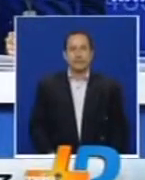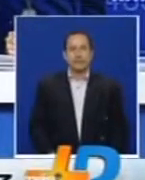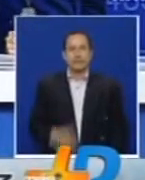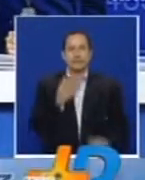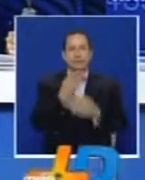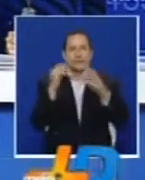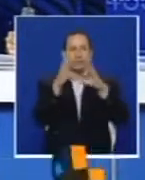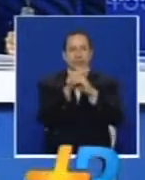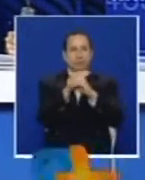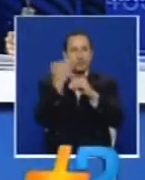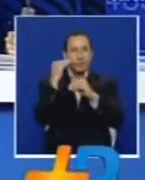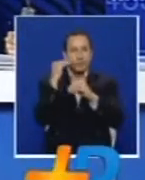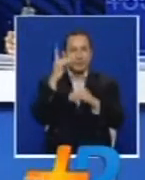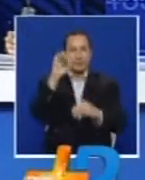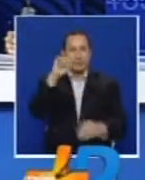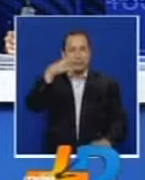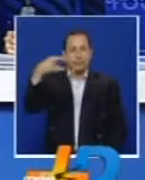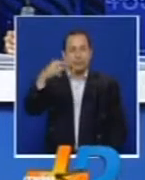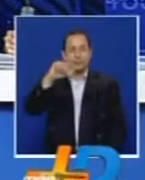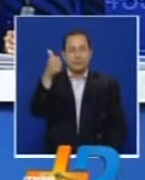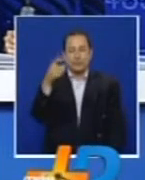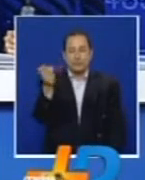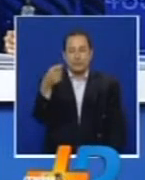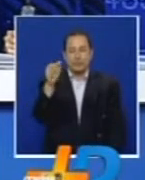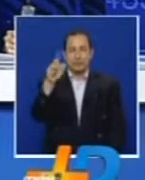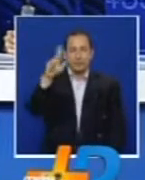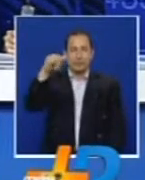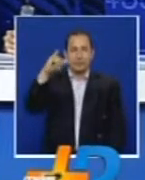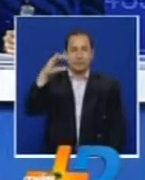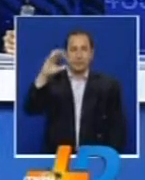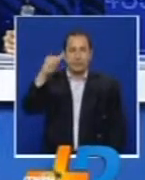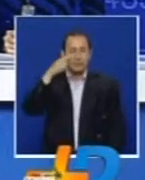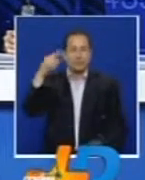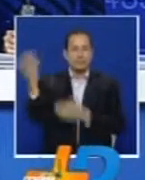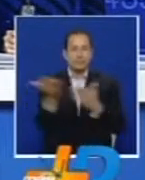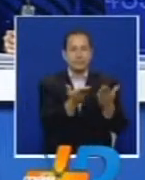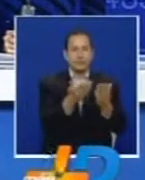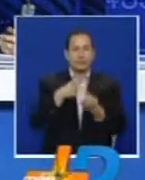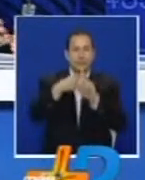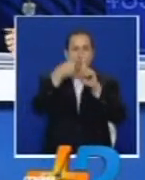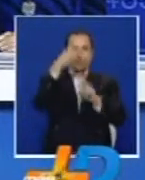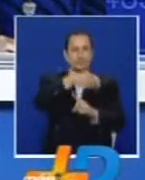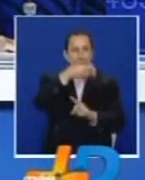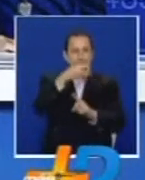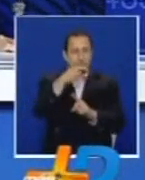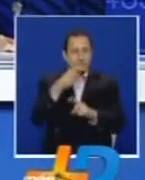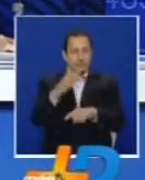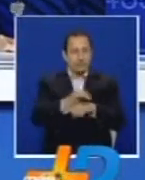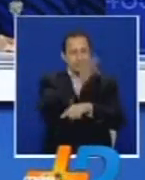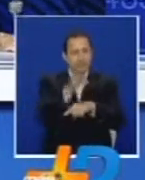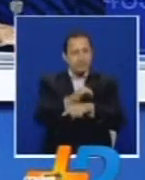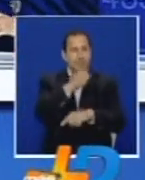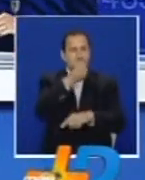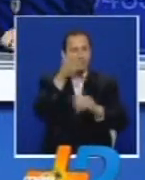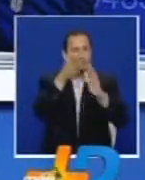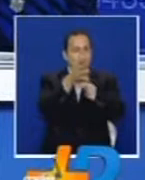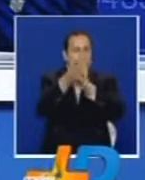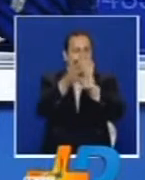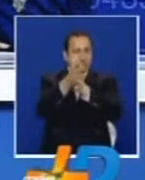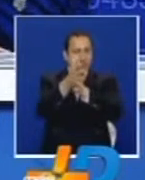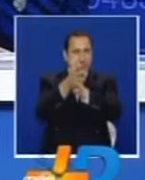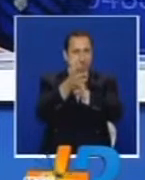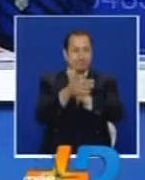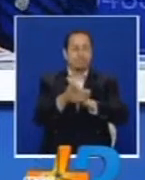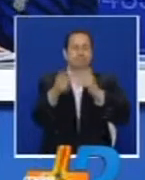Muy buenas noches, María del Pilar Díaz y María Fernanda Garnica. Les damos la bienvenida a la presente emisión de Más Pacífico. Es tiempo de noticias y estos